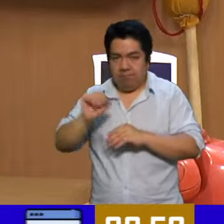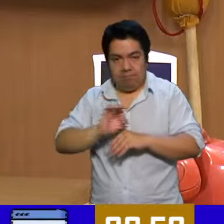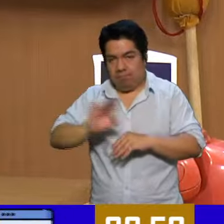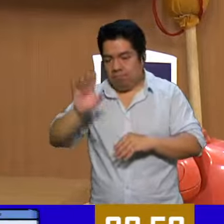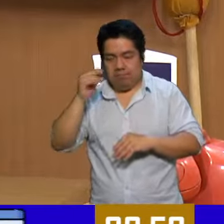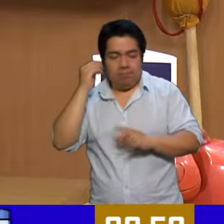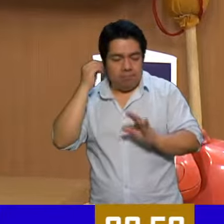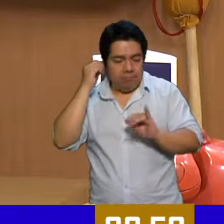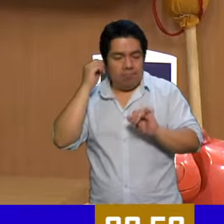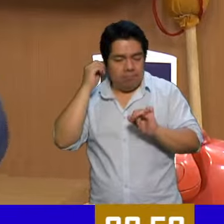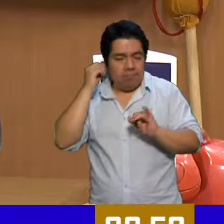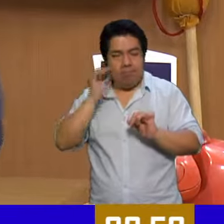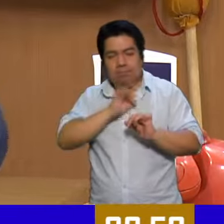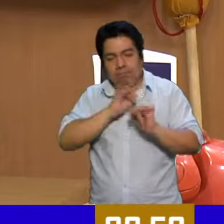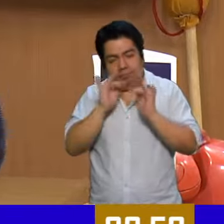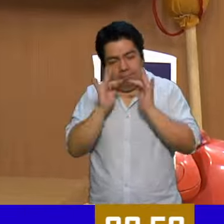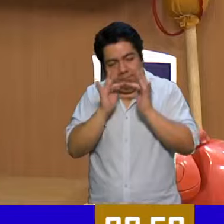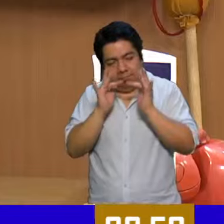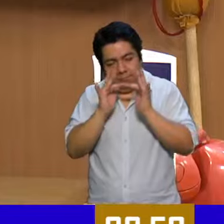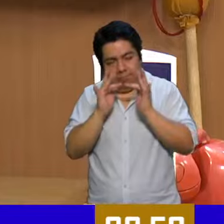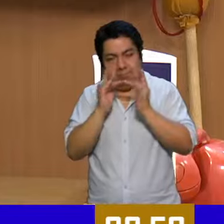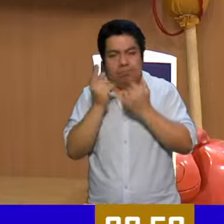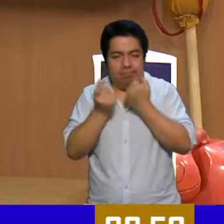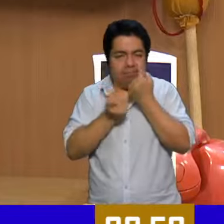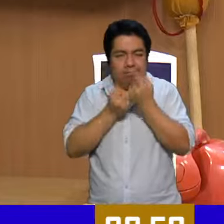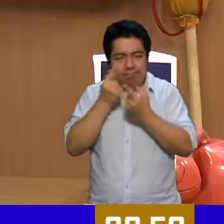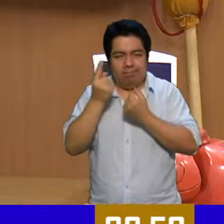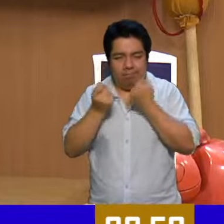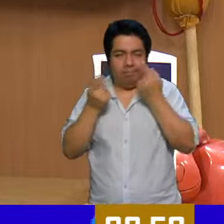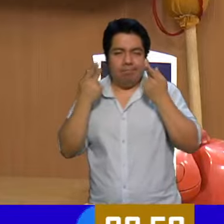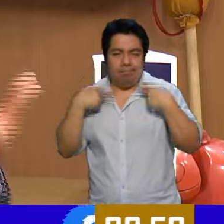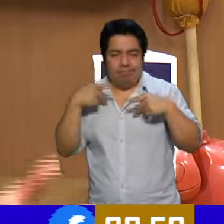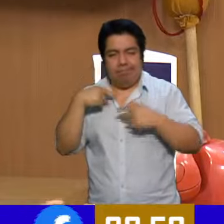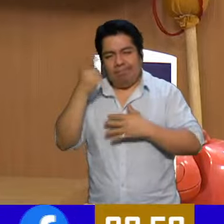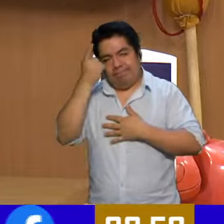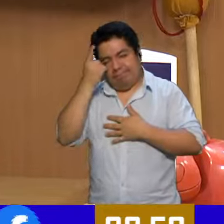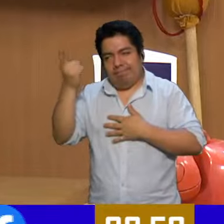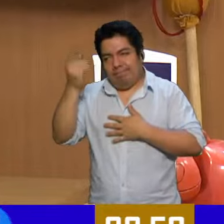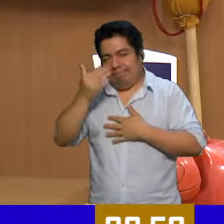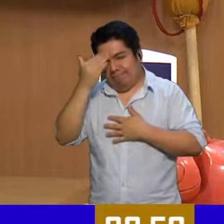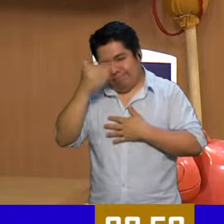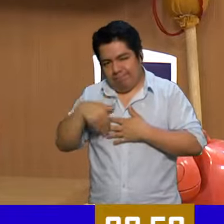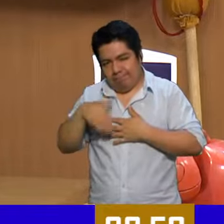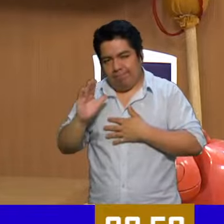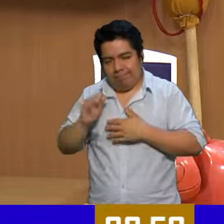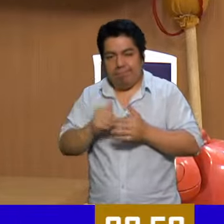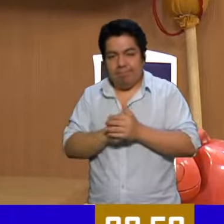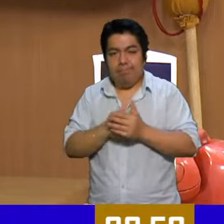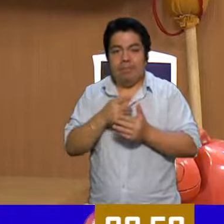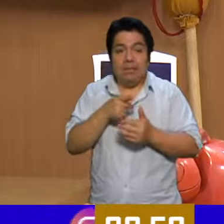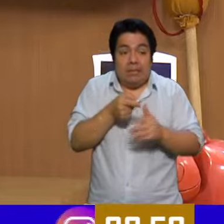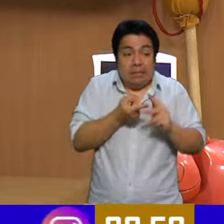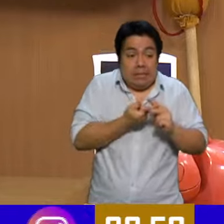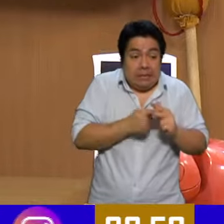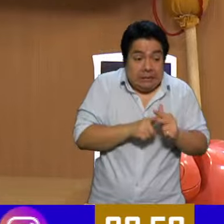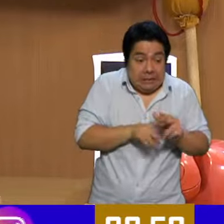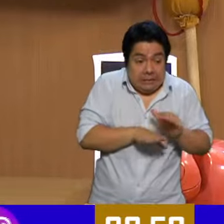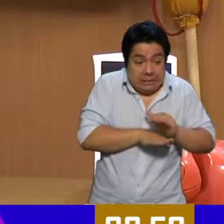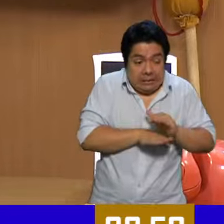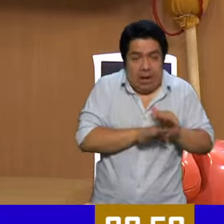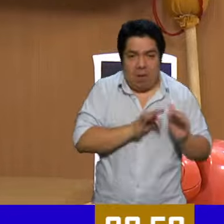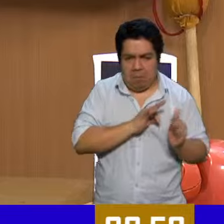complejo, digamos, ya contribuyentes que ya, digamos, están... Ya tienen callo en esto, ¿no? Oye, pero quien está empezando, puede